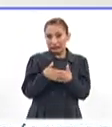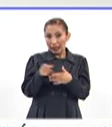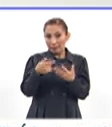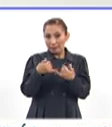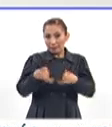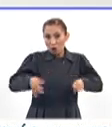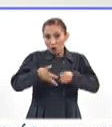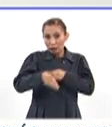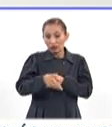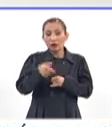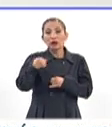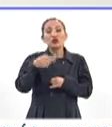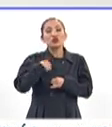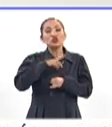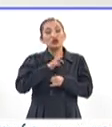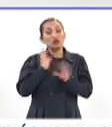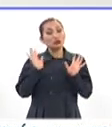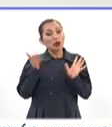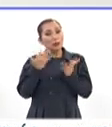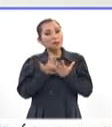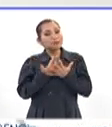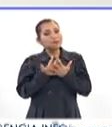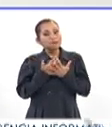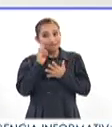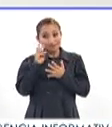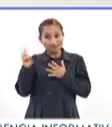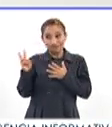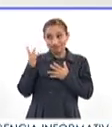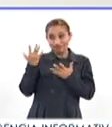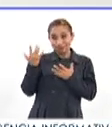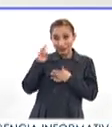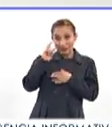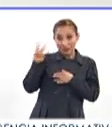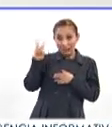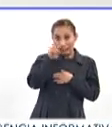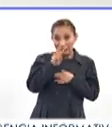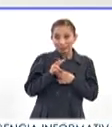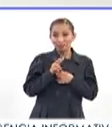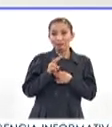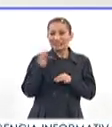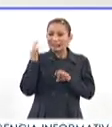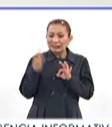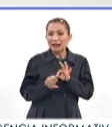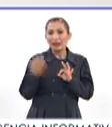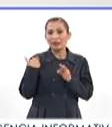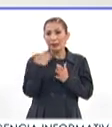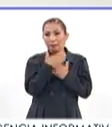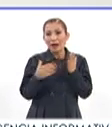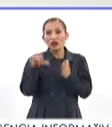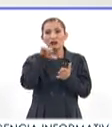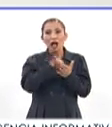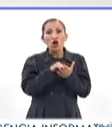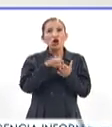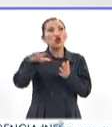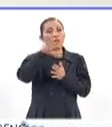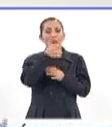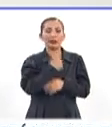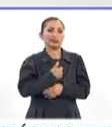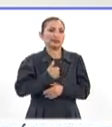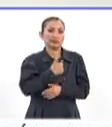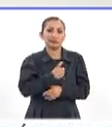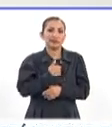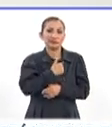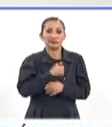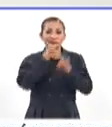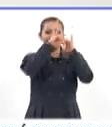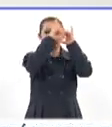la inauguración y nosotros estamos, como lo puedes ver bien, justo en medio del salón principal. Desafortunadamente